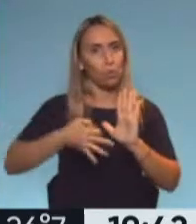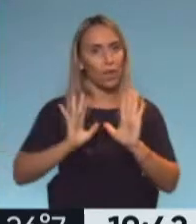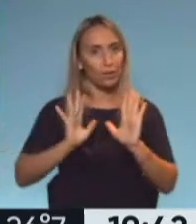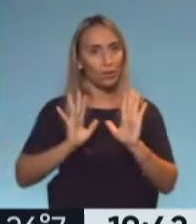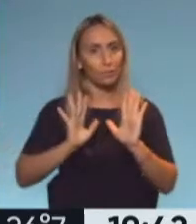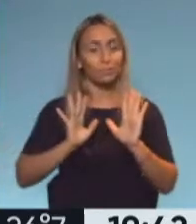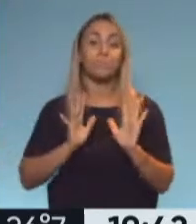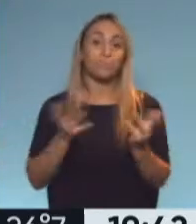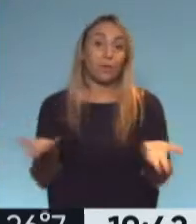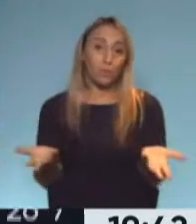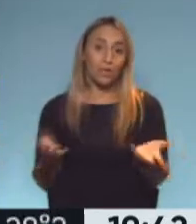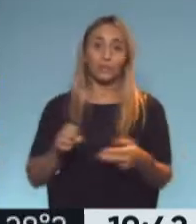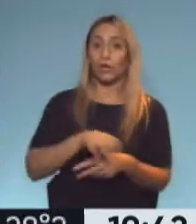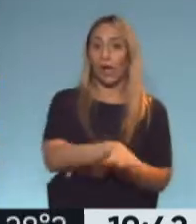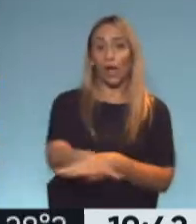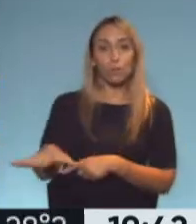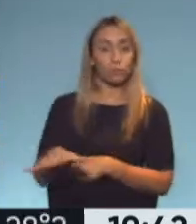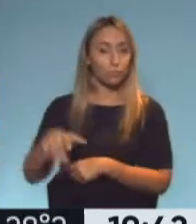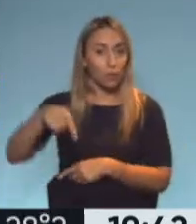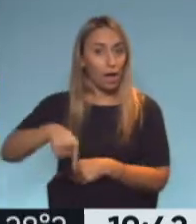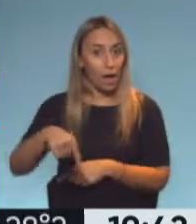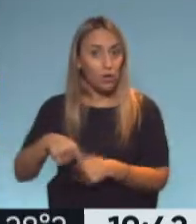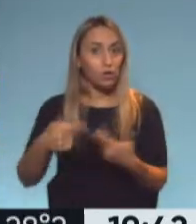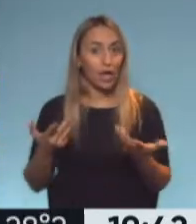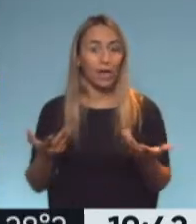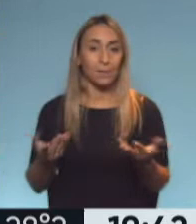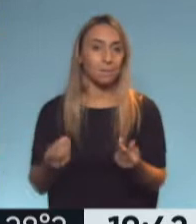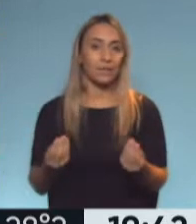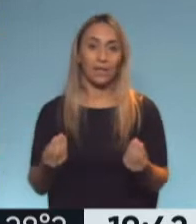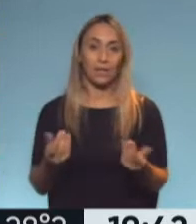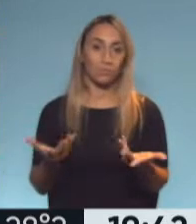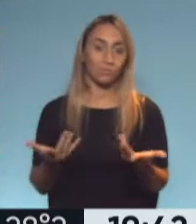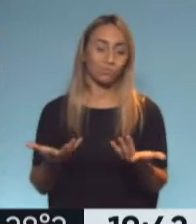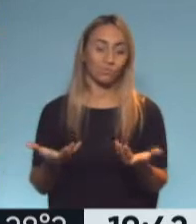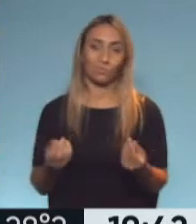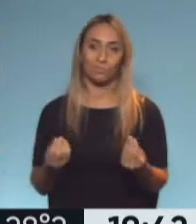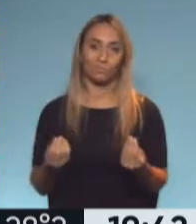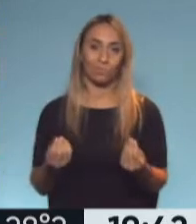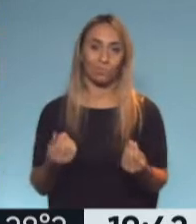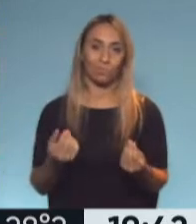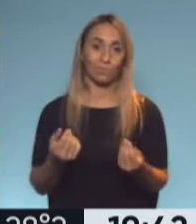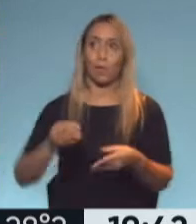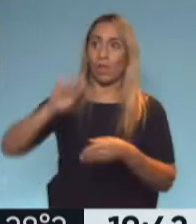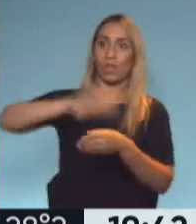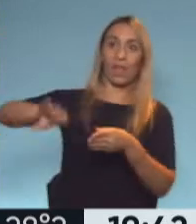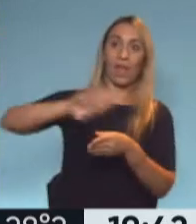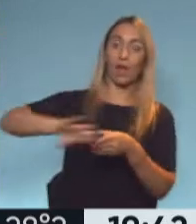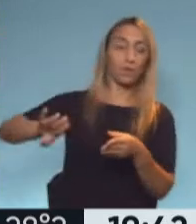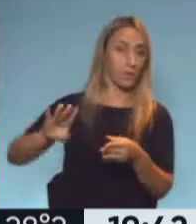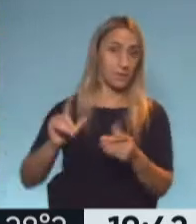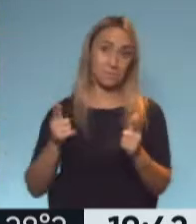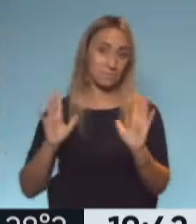permitido que el sector agropecuario hoy esté en una condición de prácticamente desendeudado,